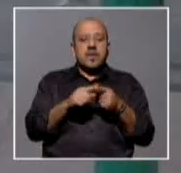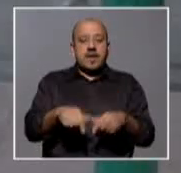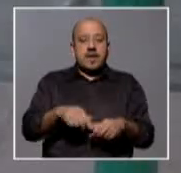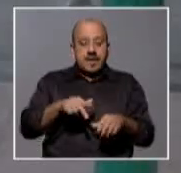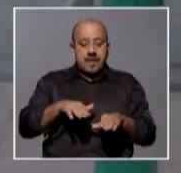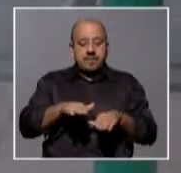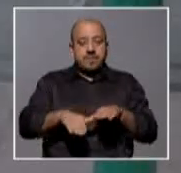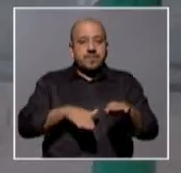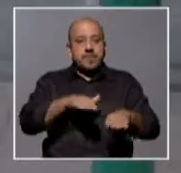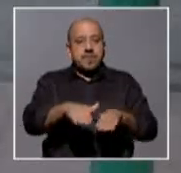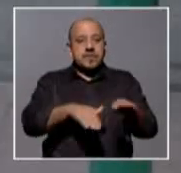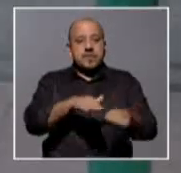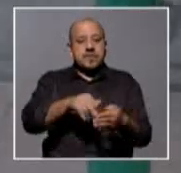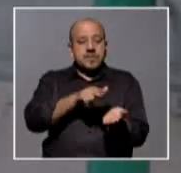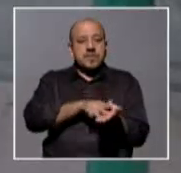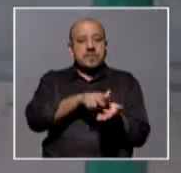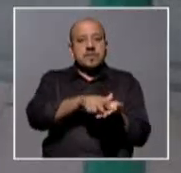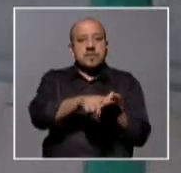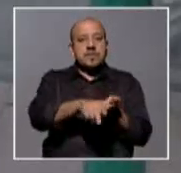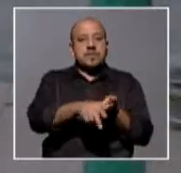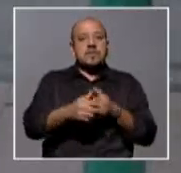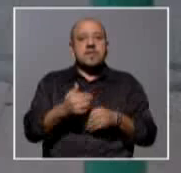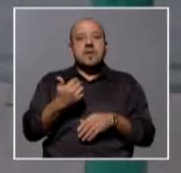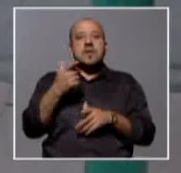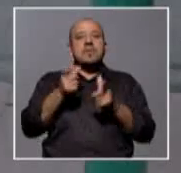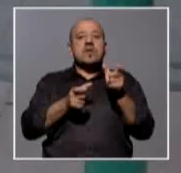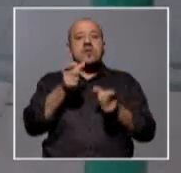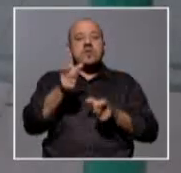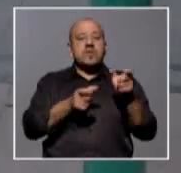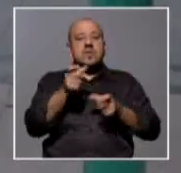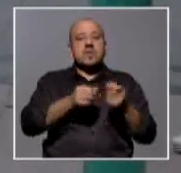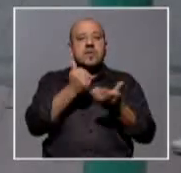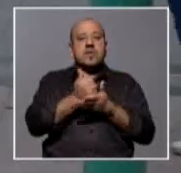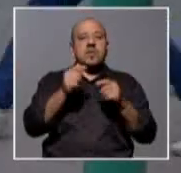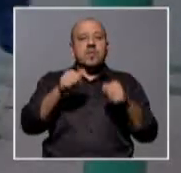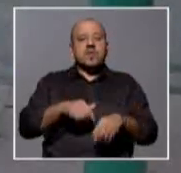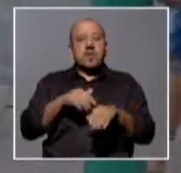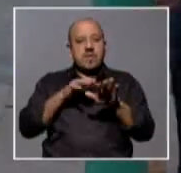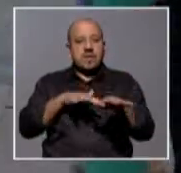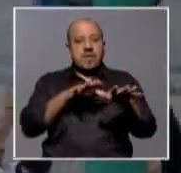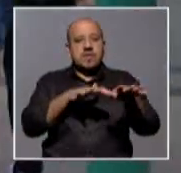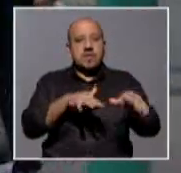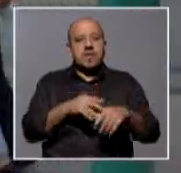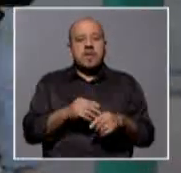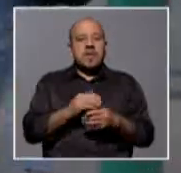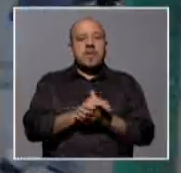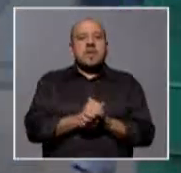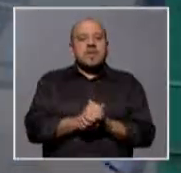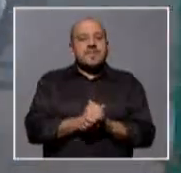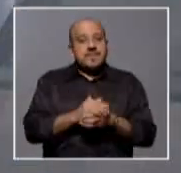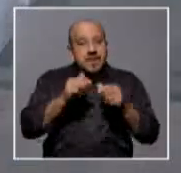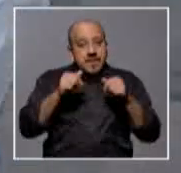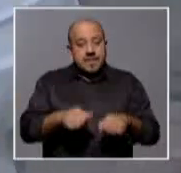piso, en símbolo de la gente parada, presente en esta marcha del silencio que este año es virtual.